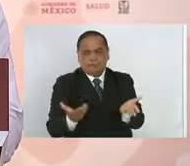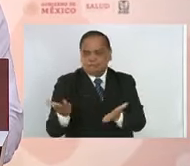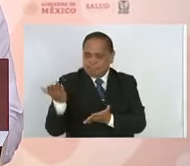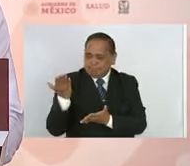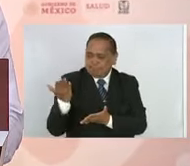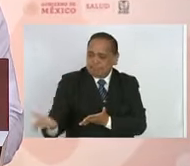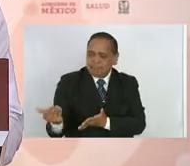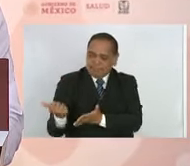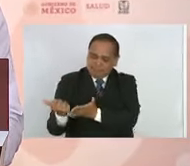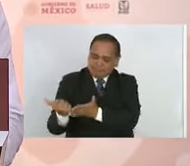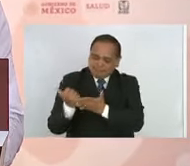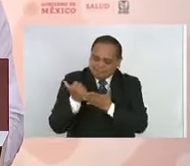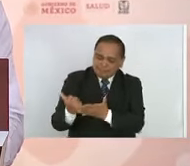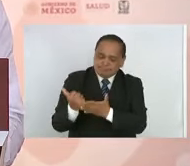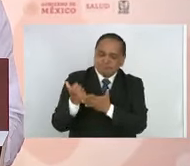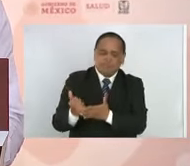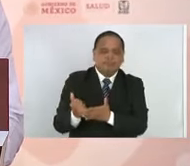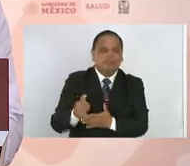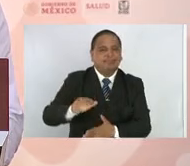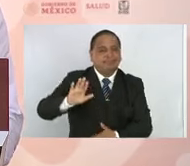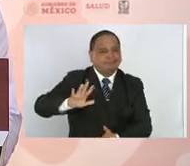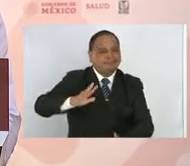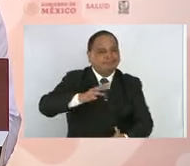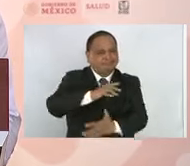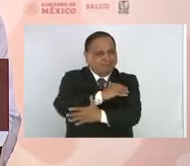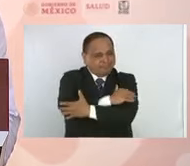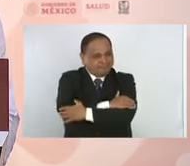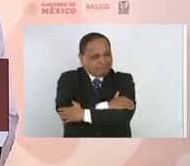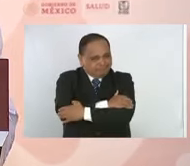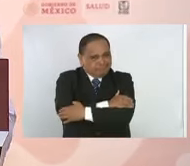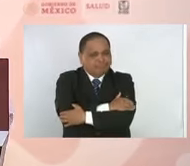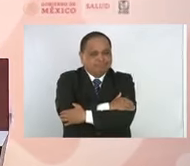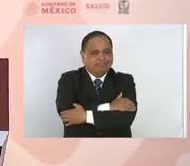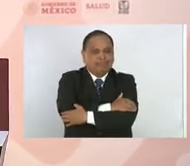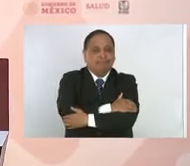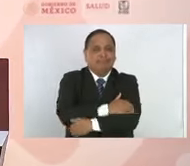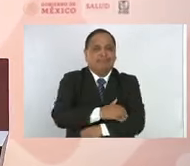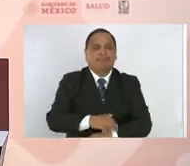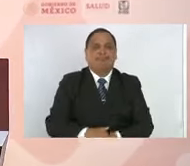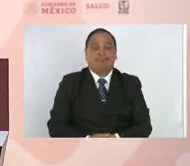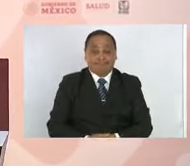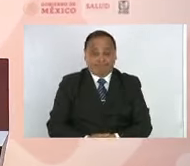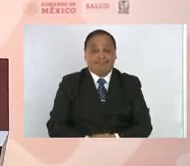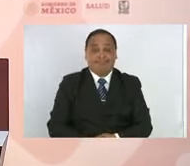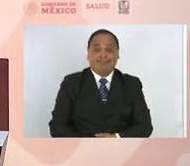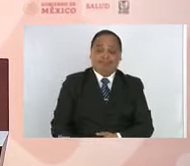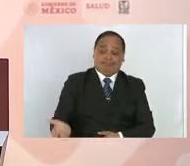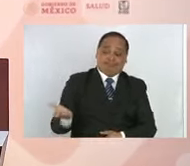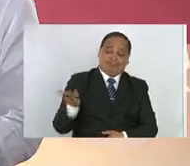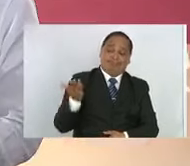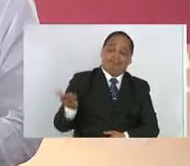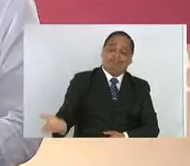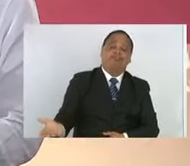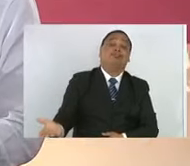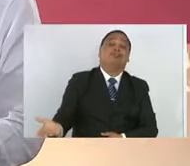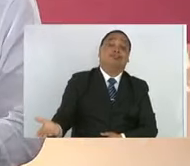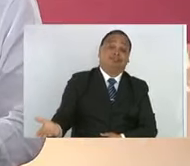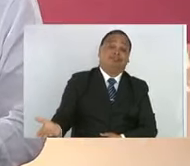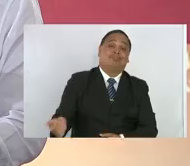de fraternidad que ha dejado a